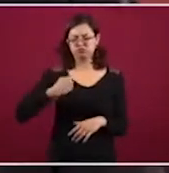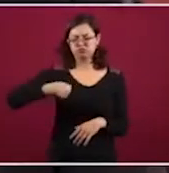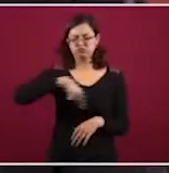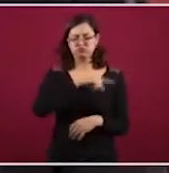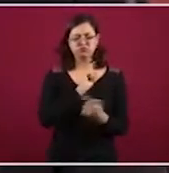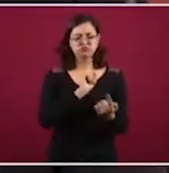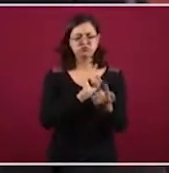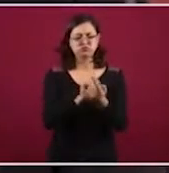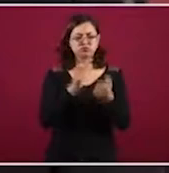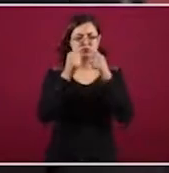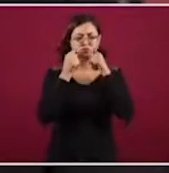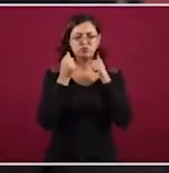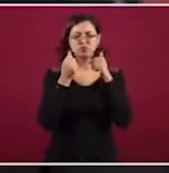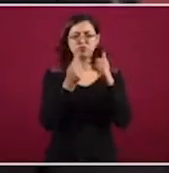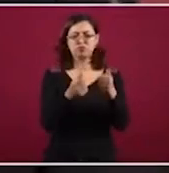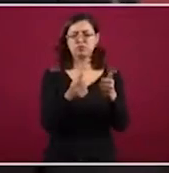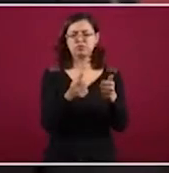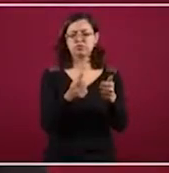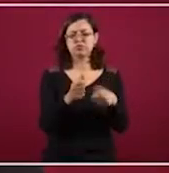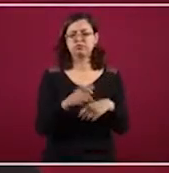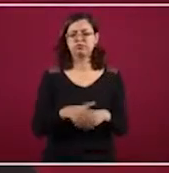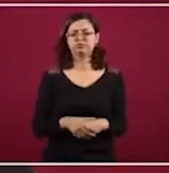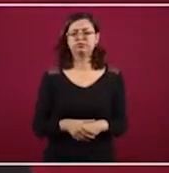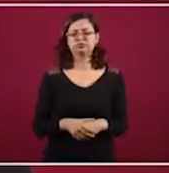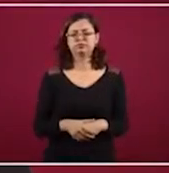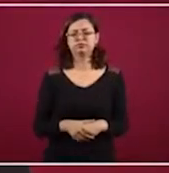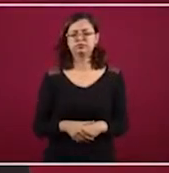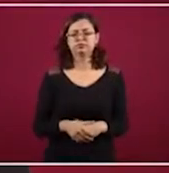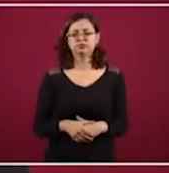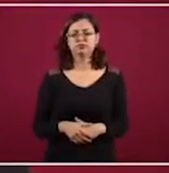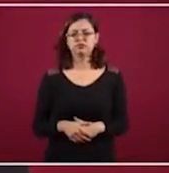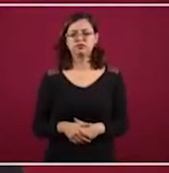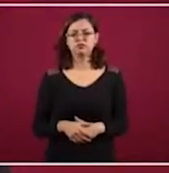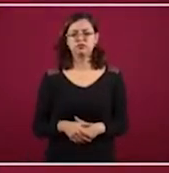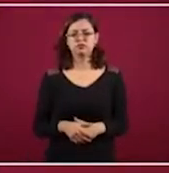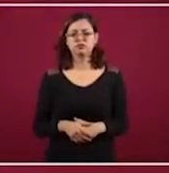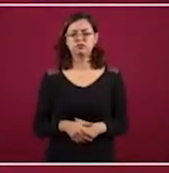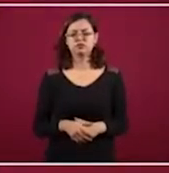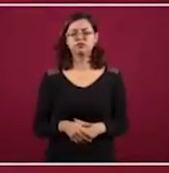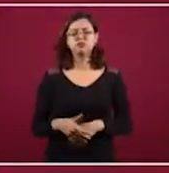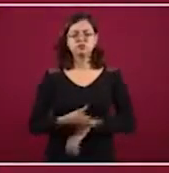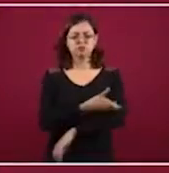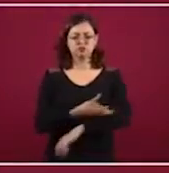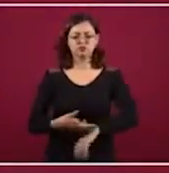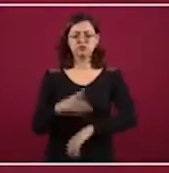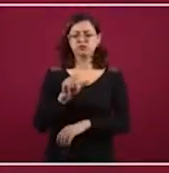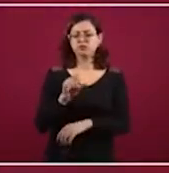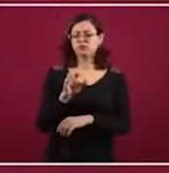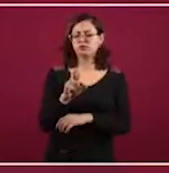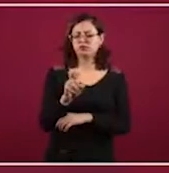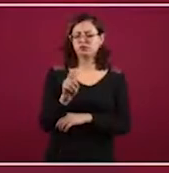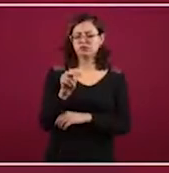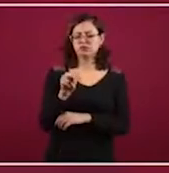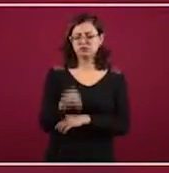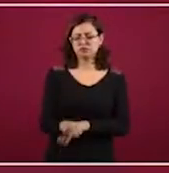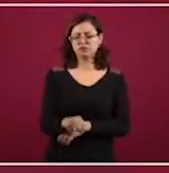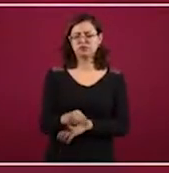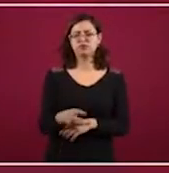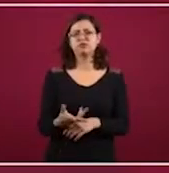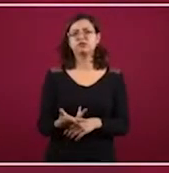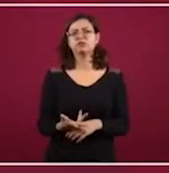recibir a los de la familia Levarón que están